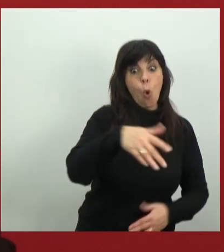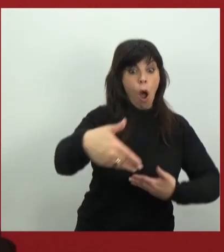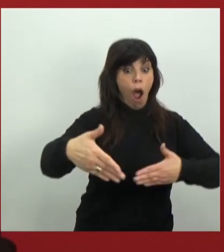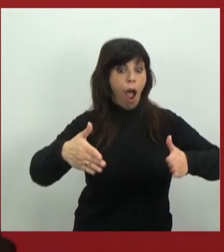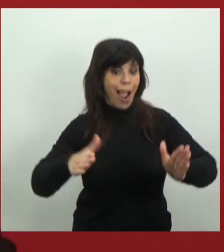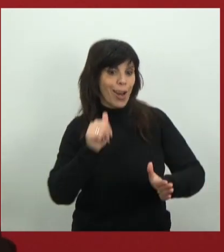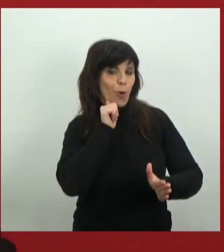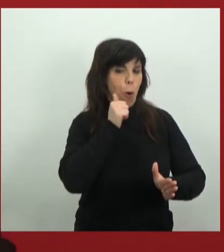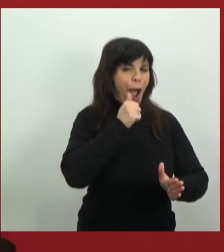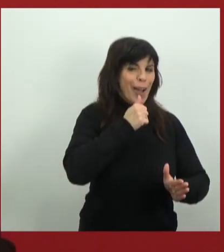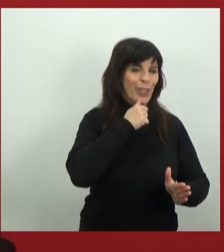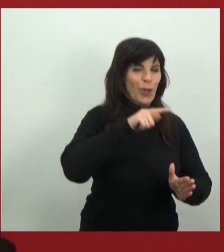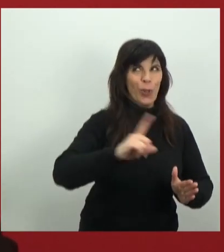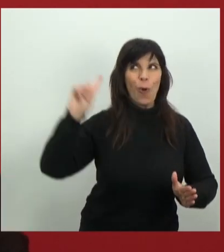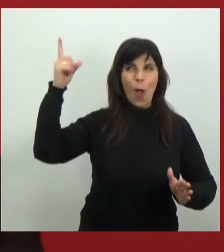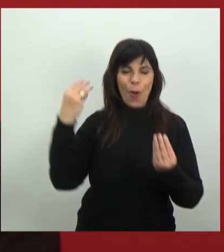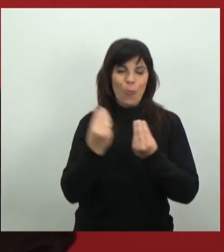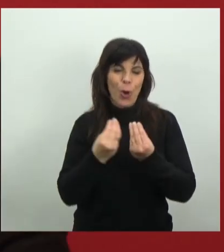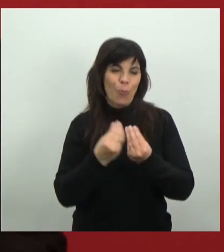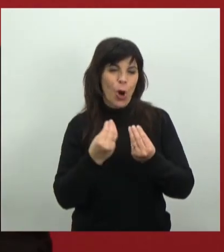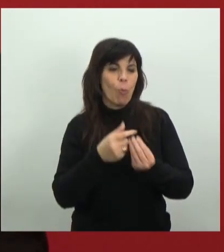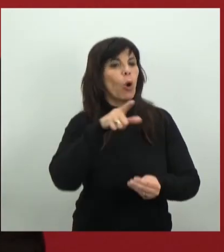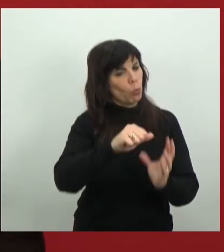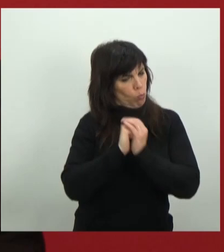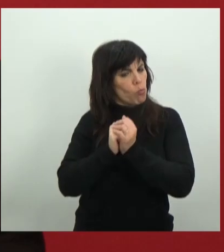alto, ores por la gracia de Dios para esa persona.